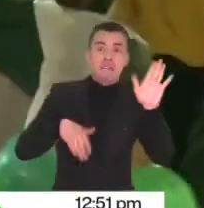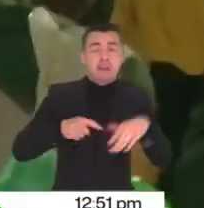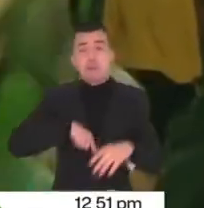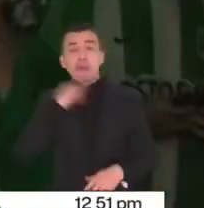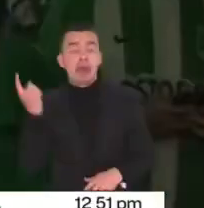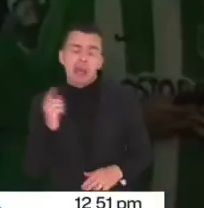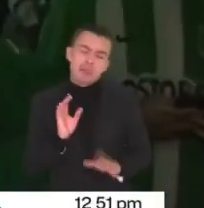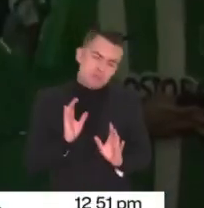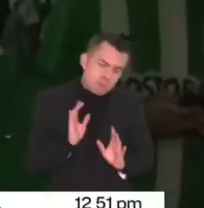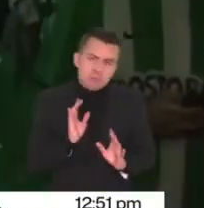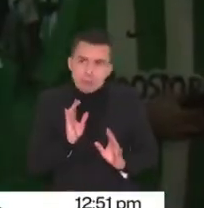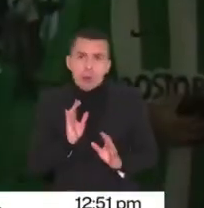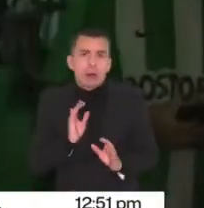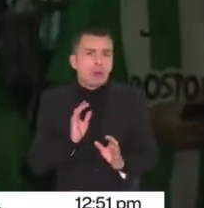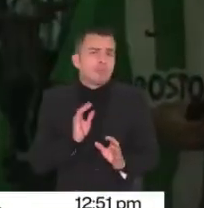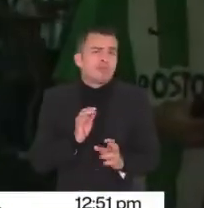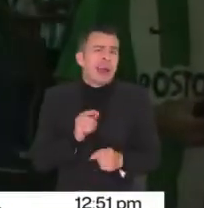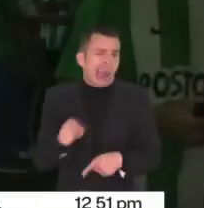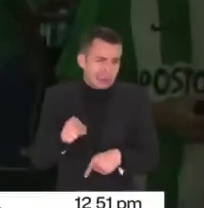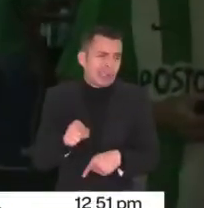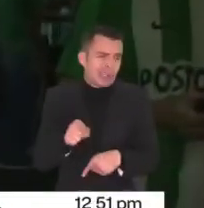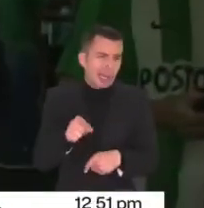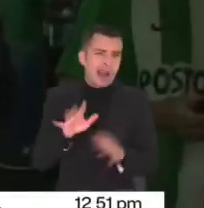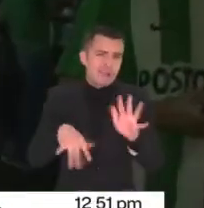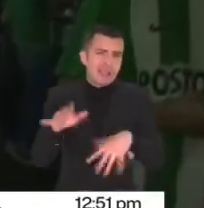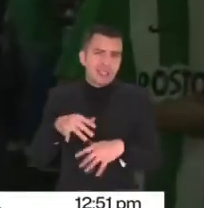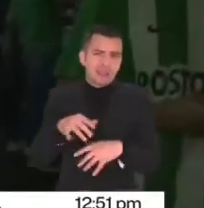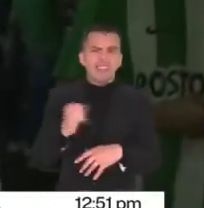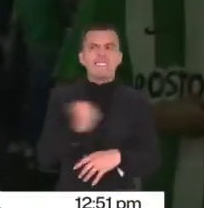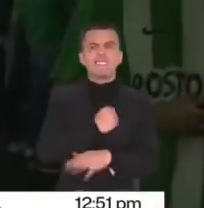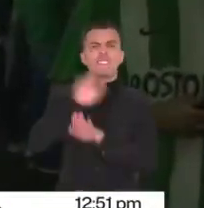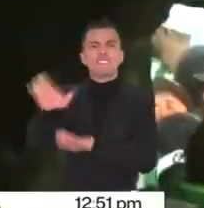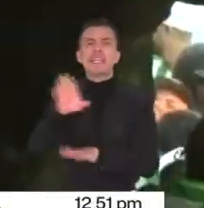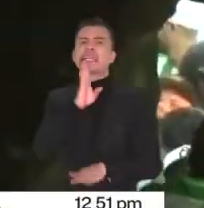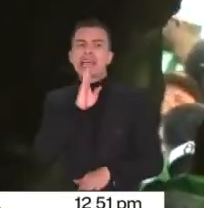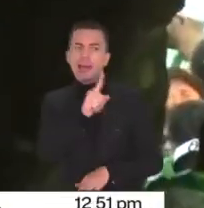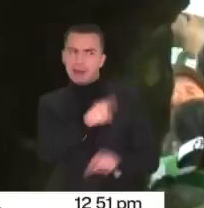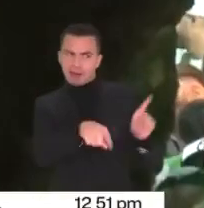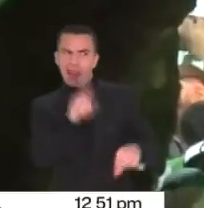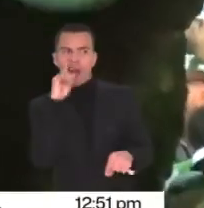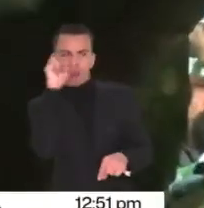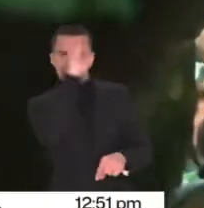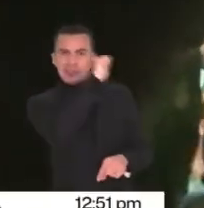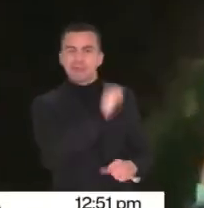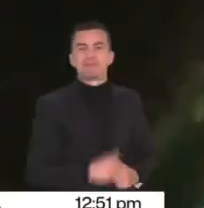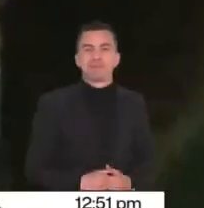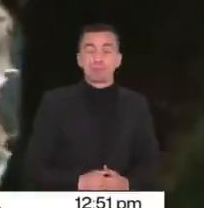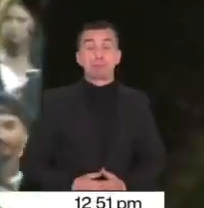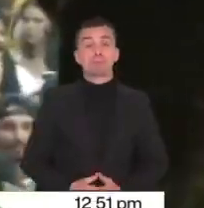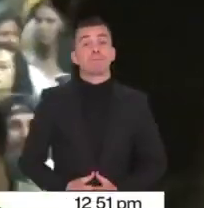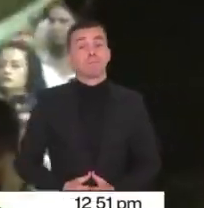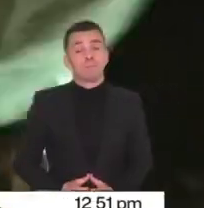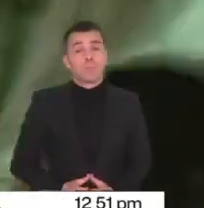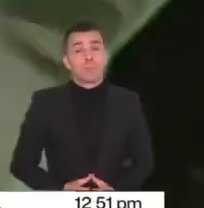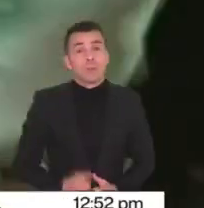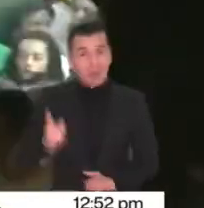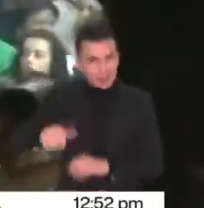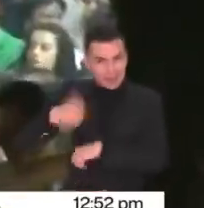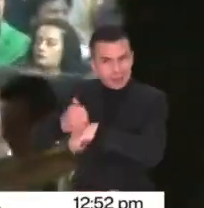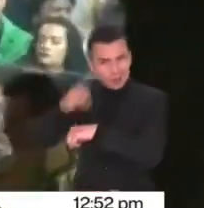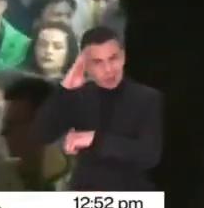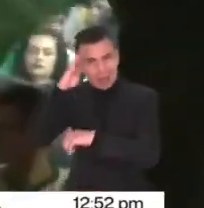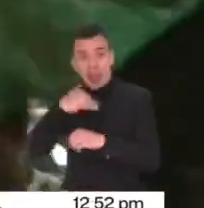realidad en los momentos así uno se da cuenta de quién es hincha y quién es no. Según las autoridades, no se registraron